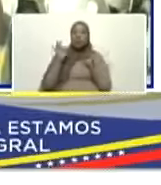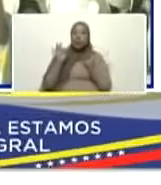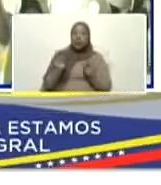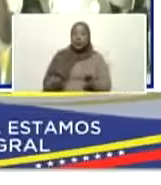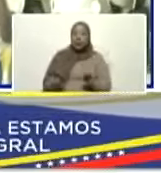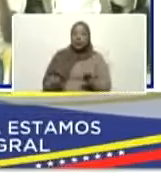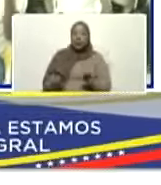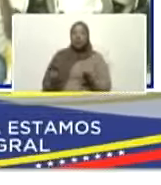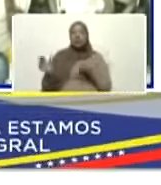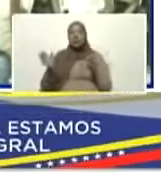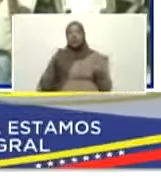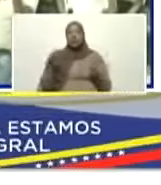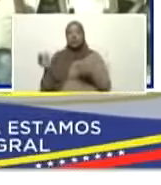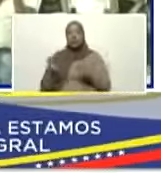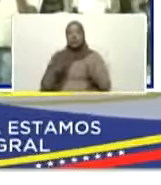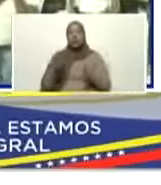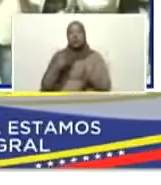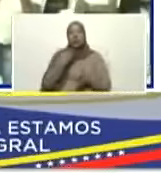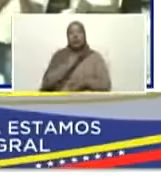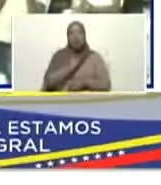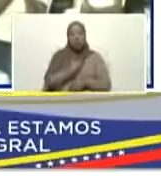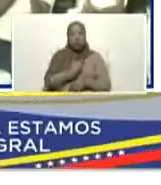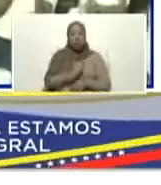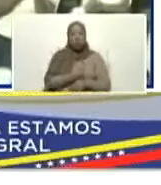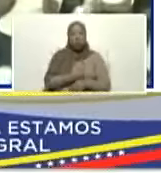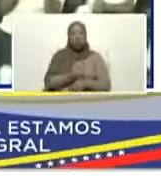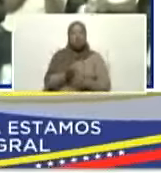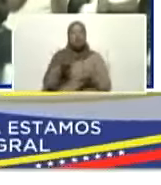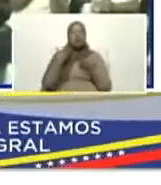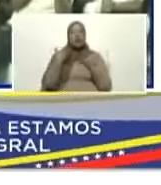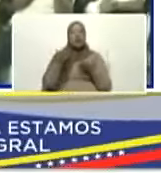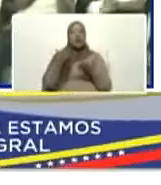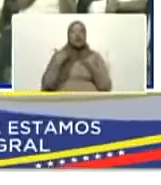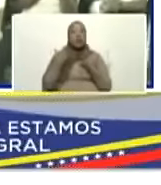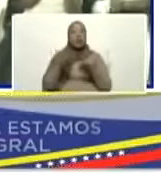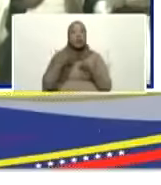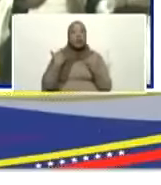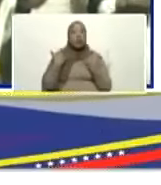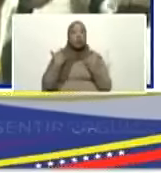Pero esta brisa no solo refresca de la calor,